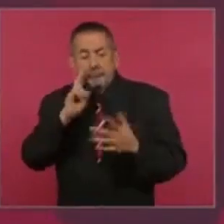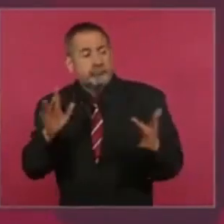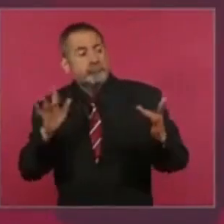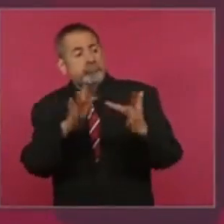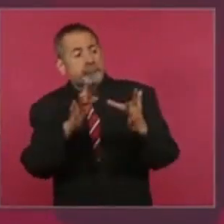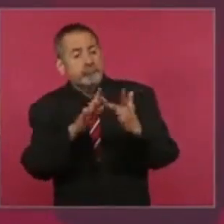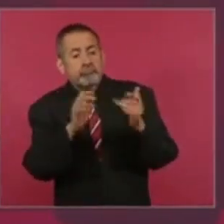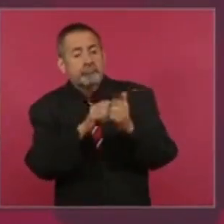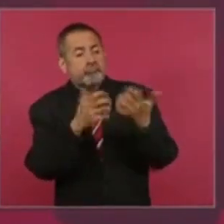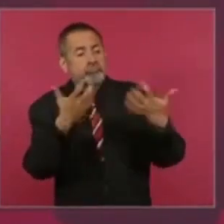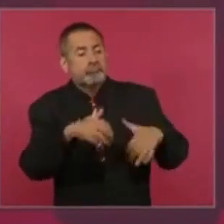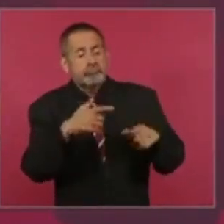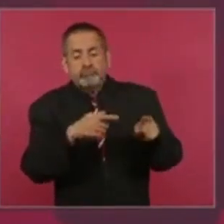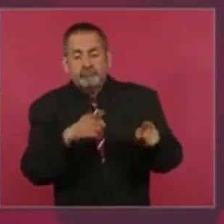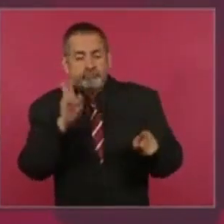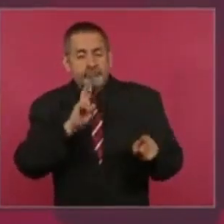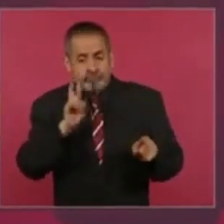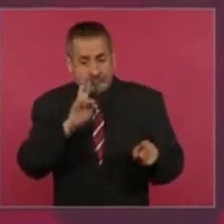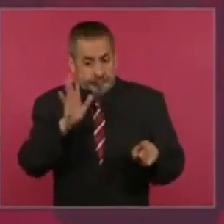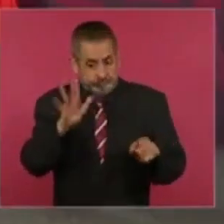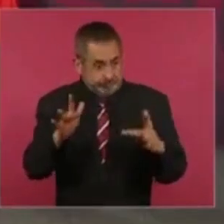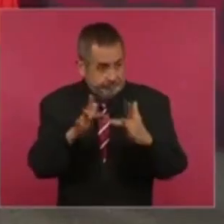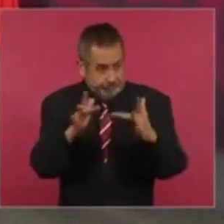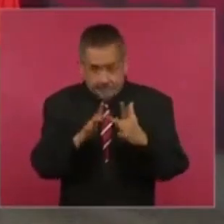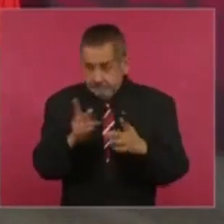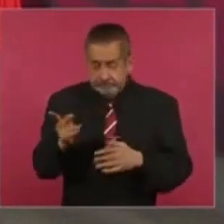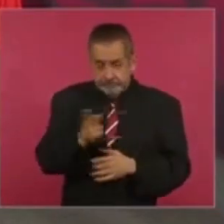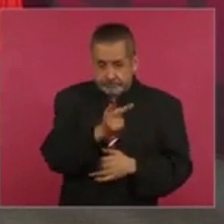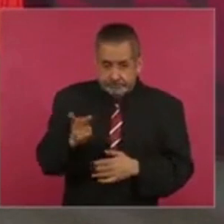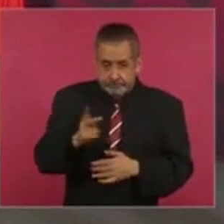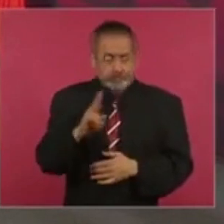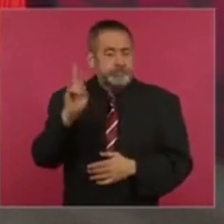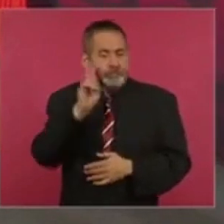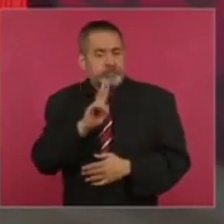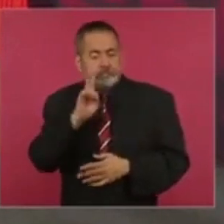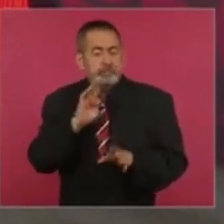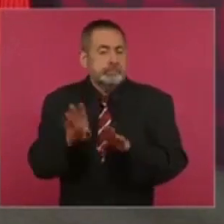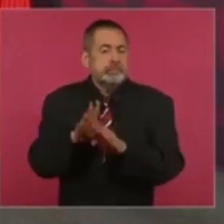empresa, si hay